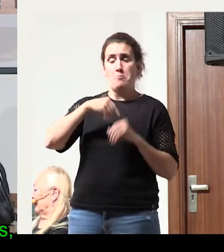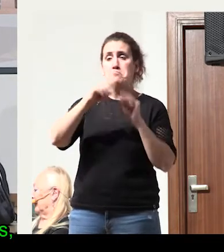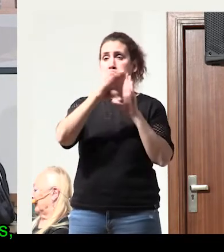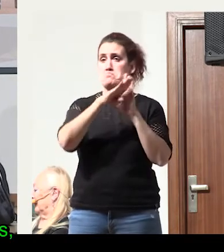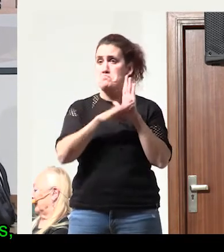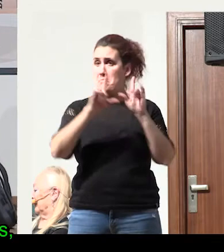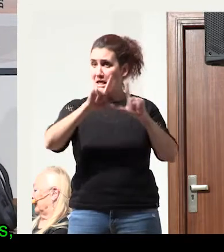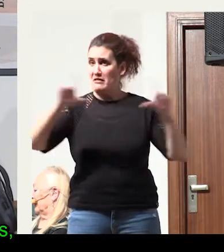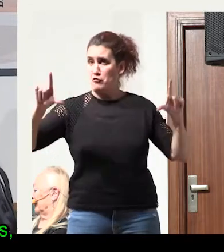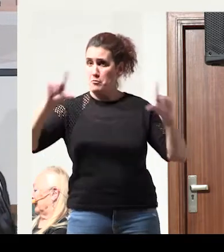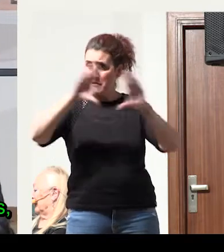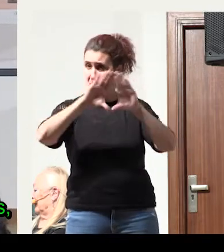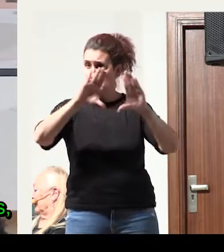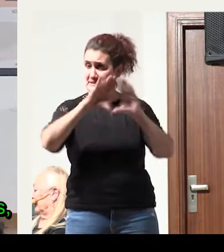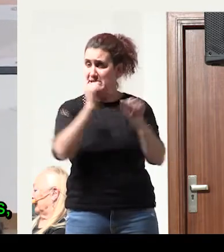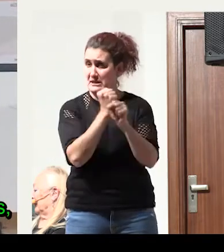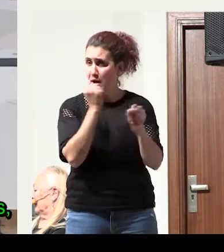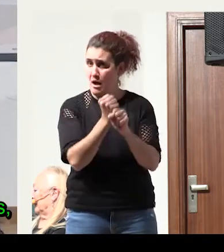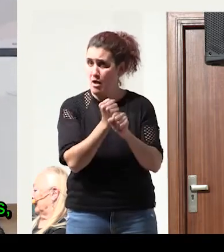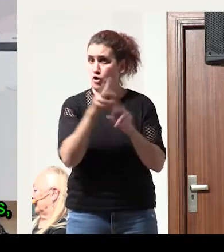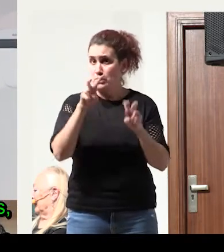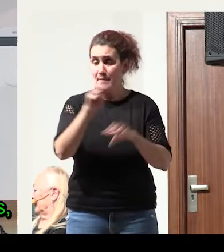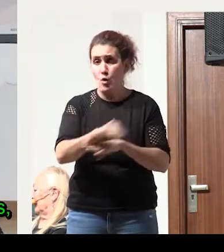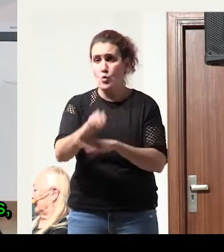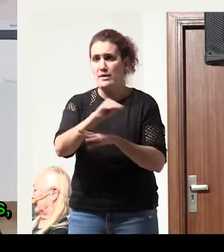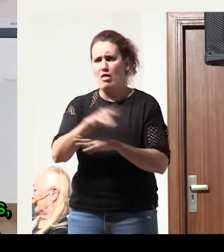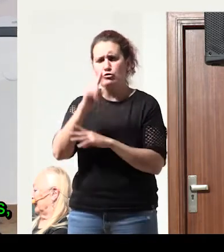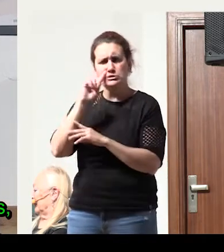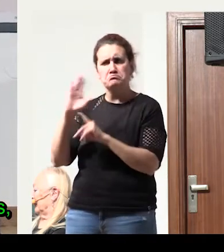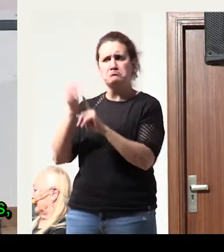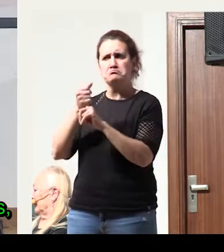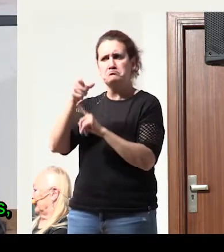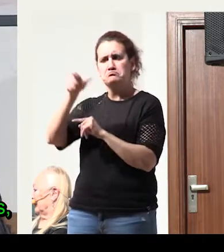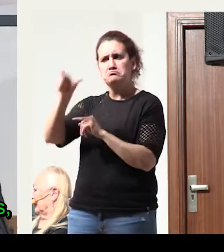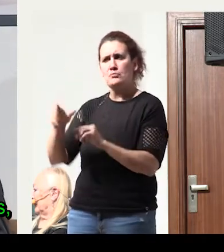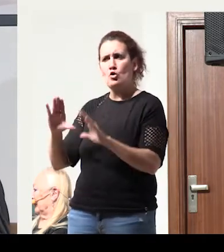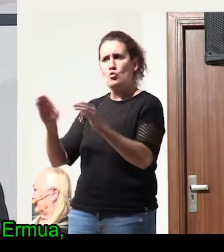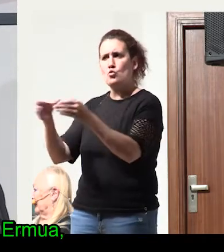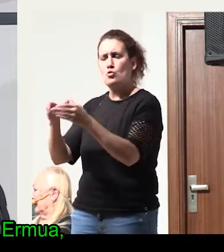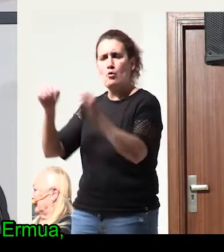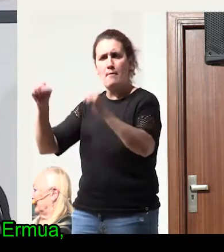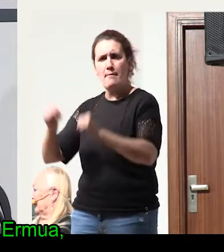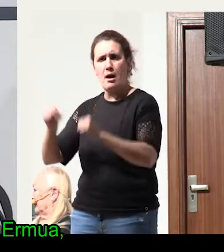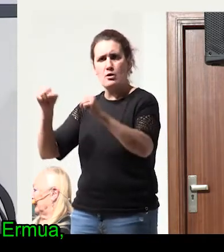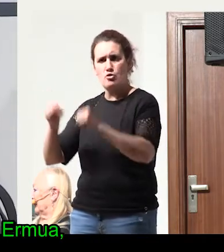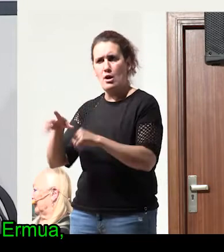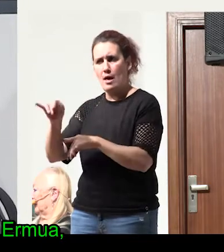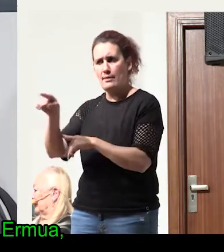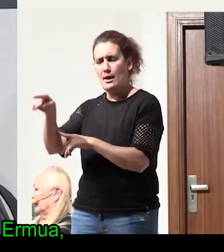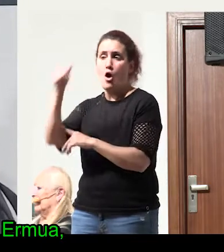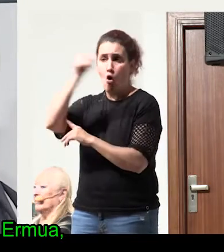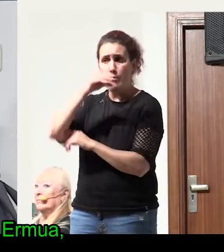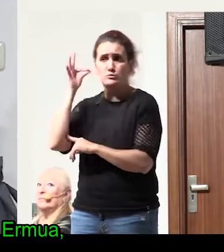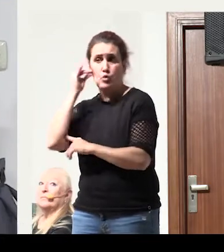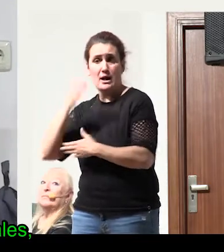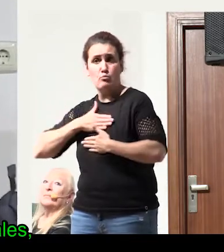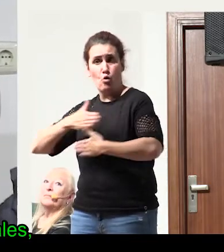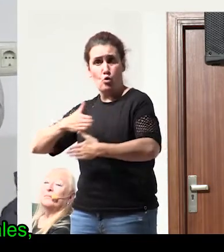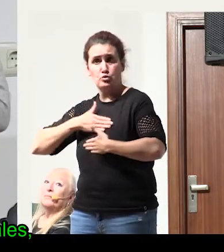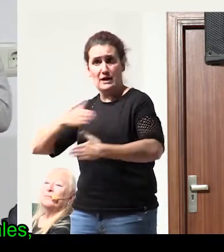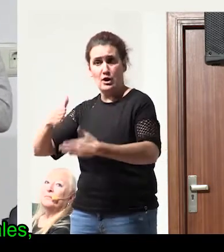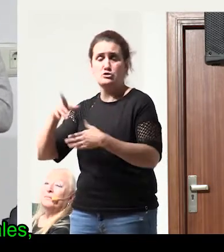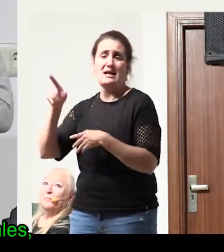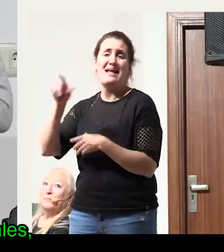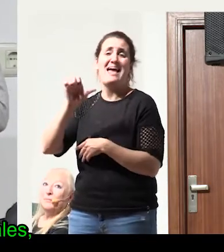feminista sobre el tema de los cuidados y nos encontramos, había un grupo de mayores, precisamente, hombres y mujeres voluntarios en ERMOA,